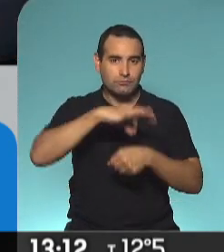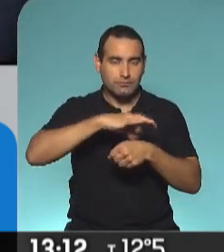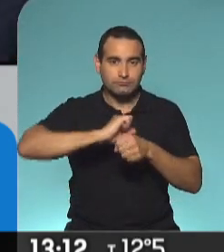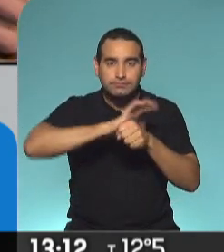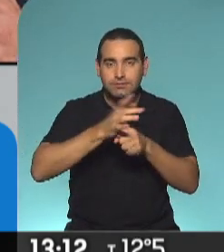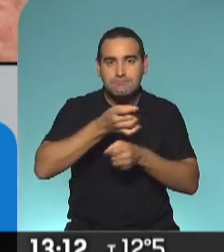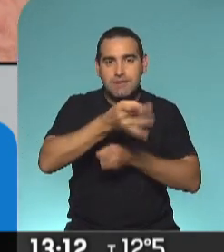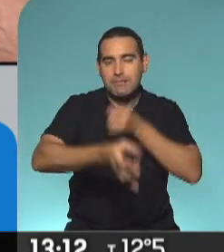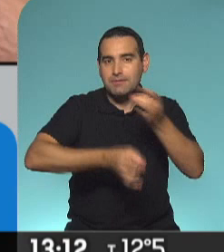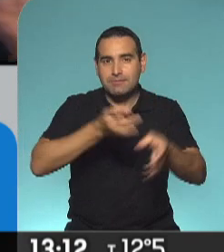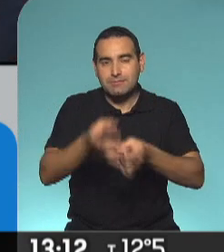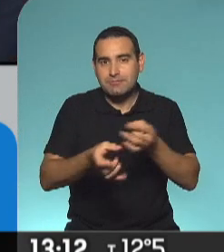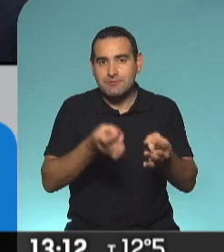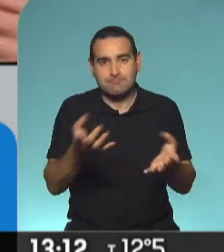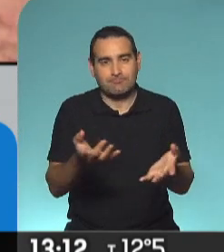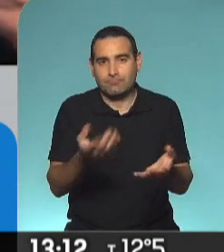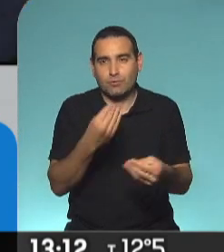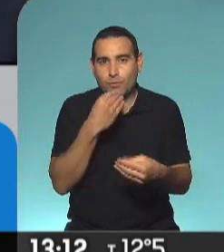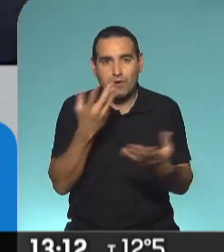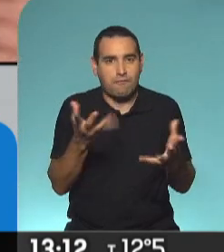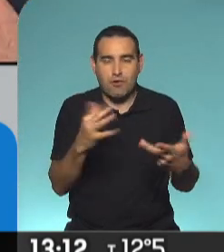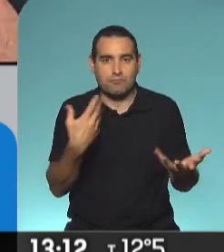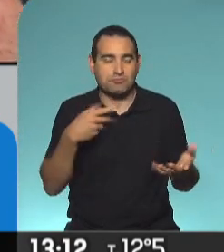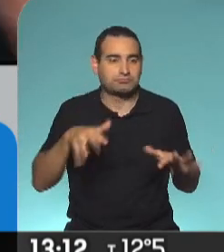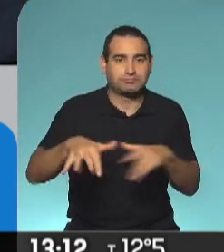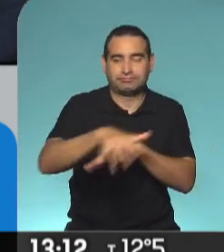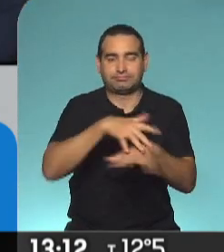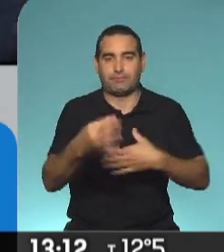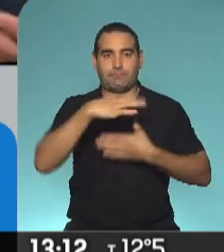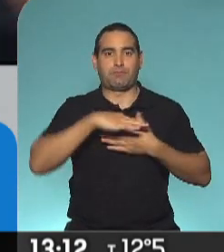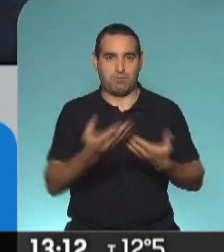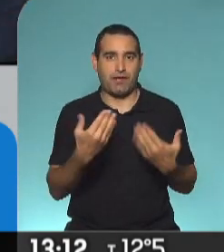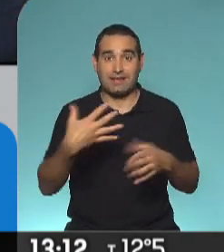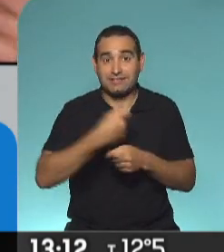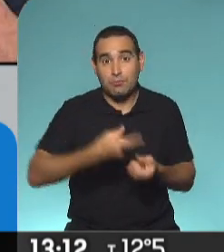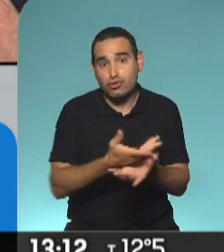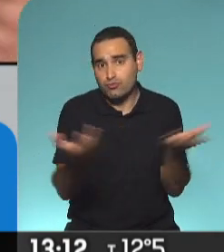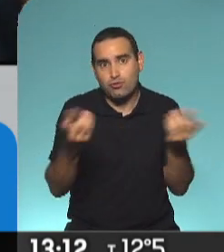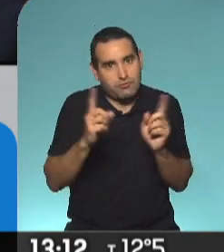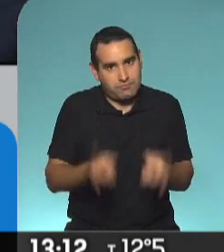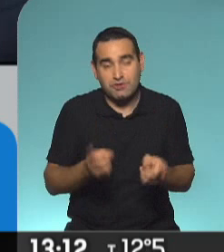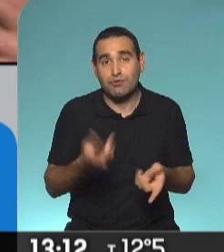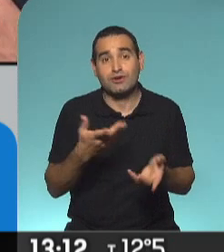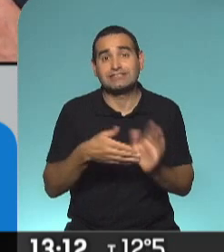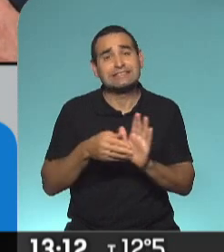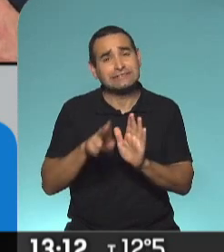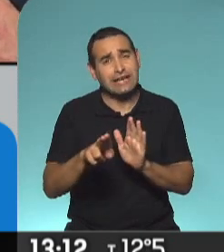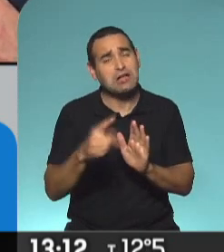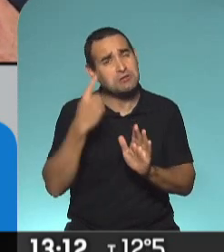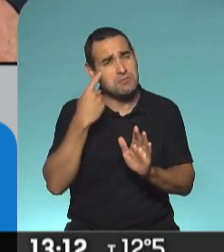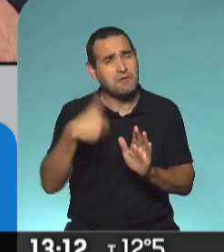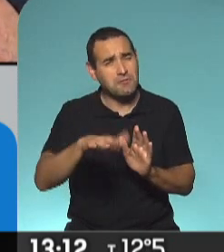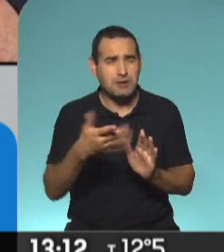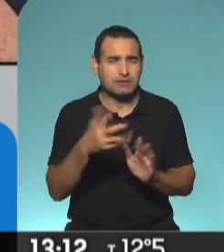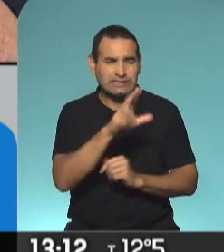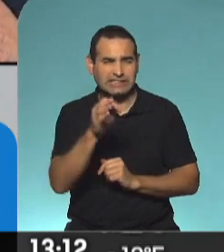lamentablemente se produce de cualquier manera que uno circule en el ámbito de transporte público de alguna manera que los certificados estimamos que va a rondar en